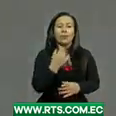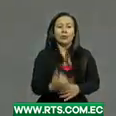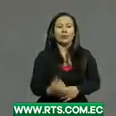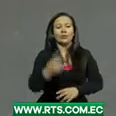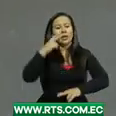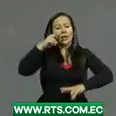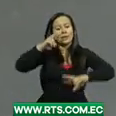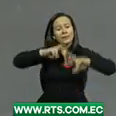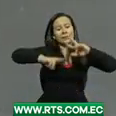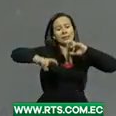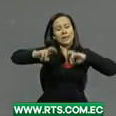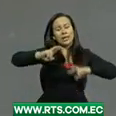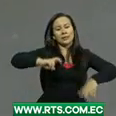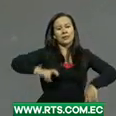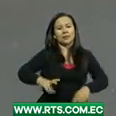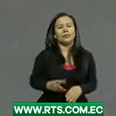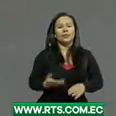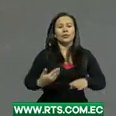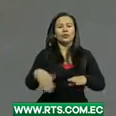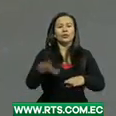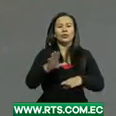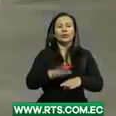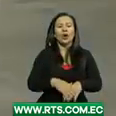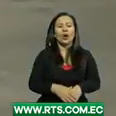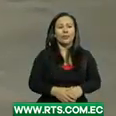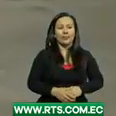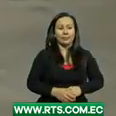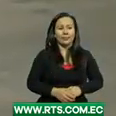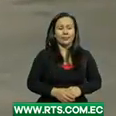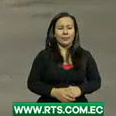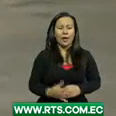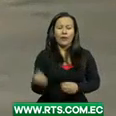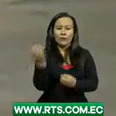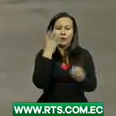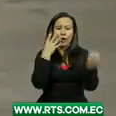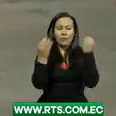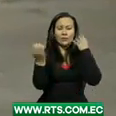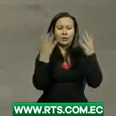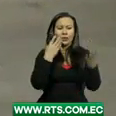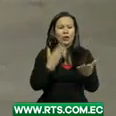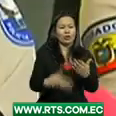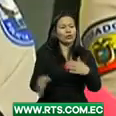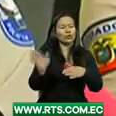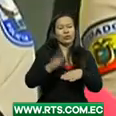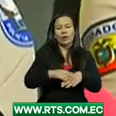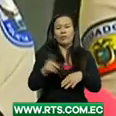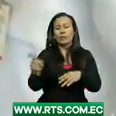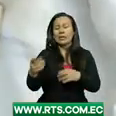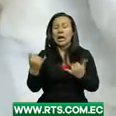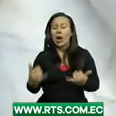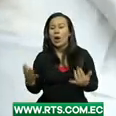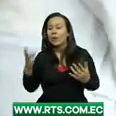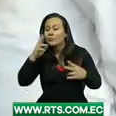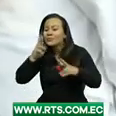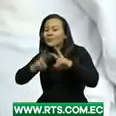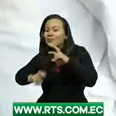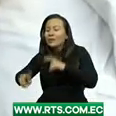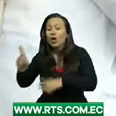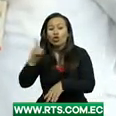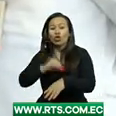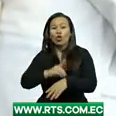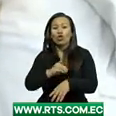de investigación sobre la base de los elementos de información y elementos de convicción encontrados en escena. Los galenos